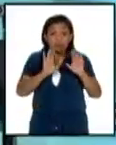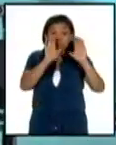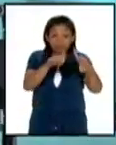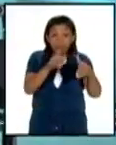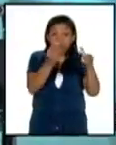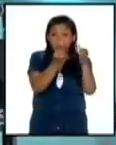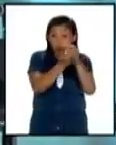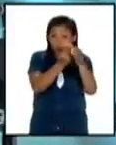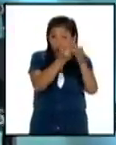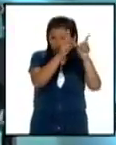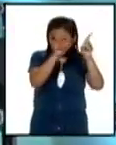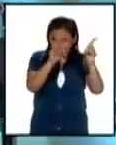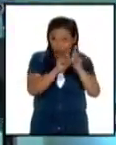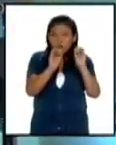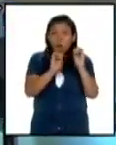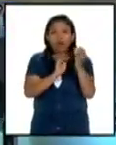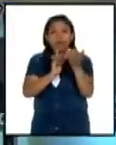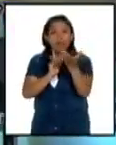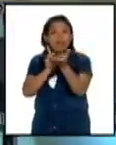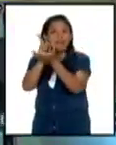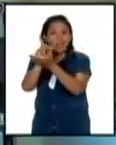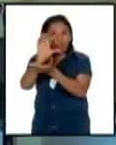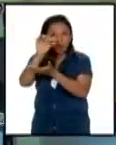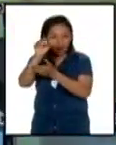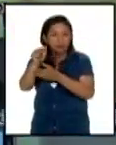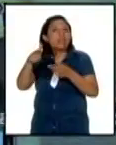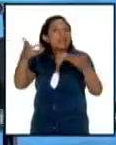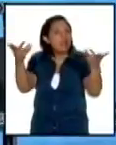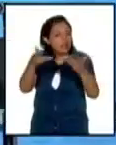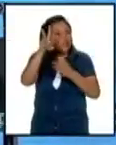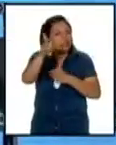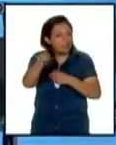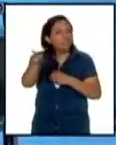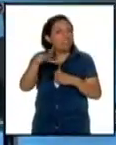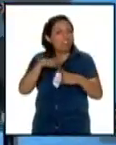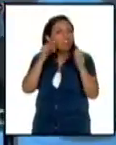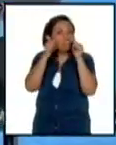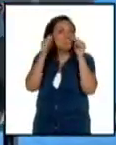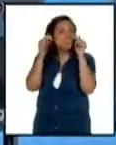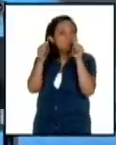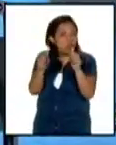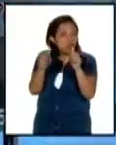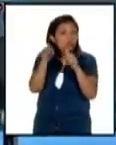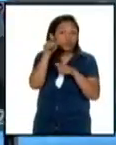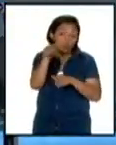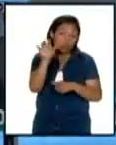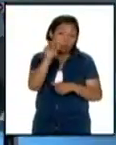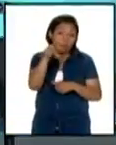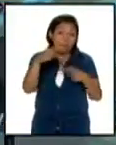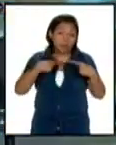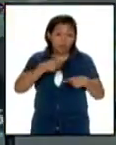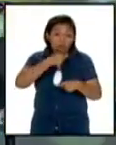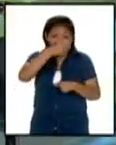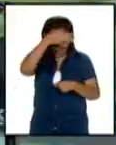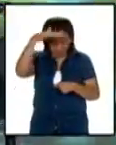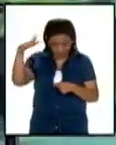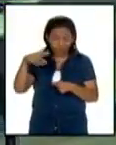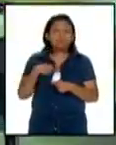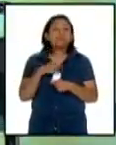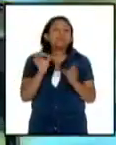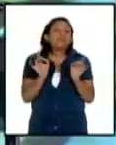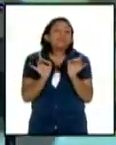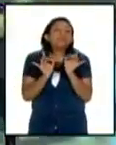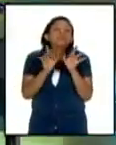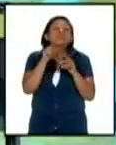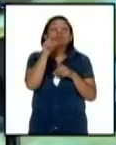en acercarse a Comparte, hágalo, de verdad que lo van a escuchar si es usted una persona adulto mayor. Y de pronto, si usted